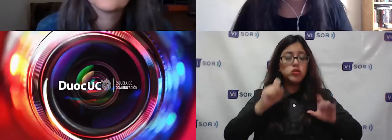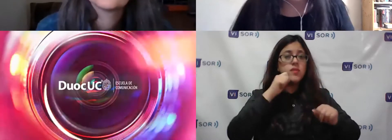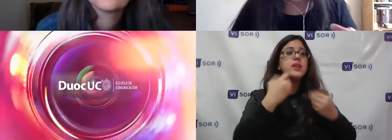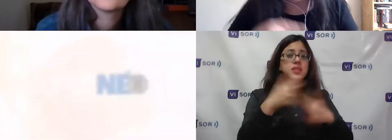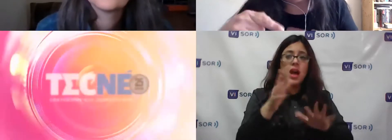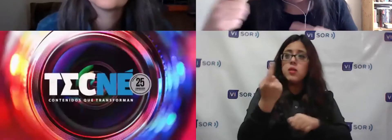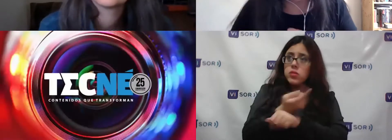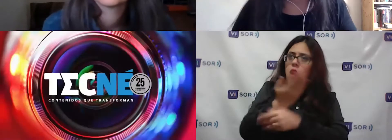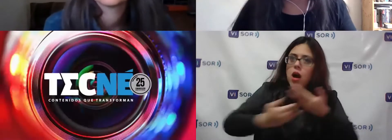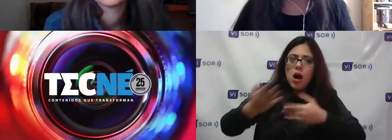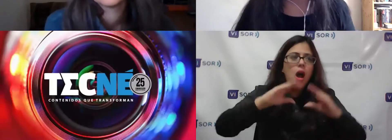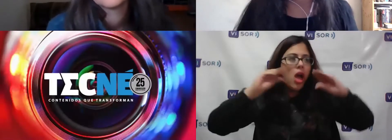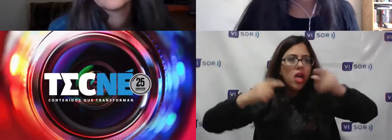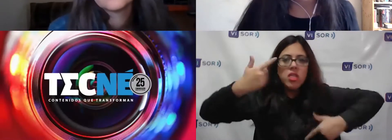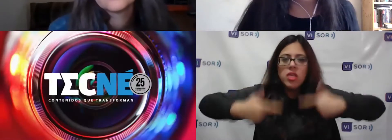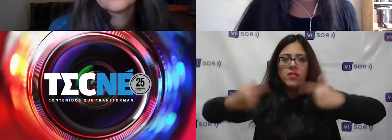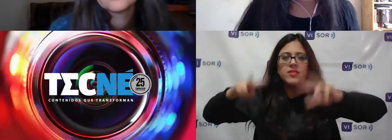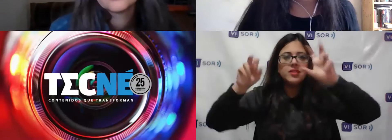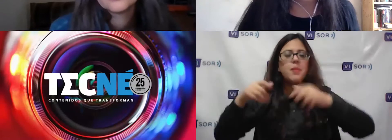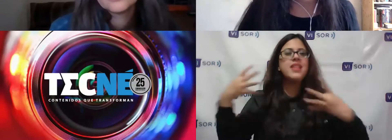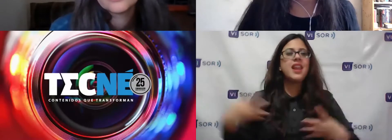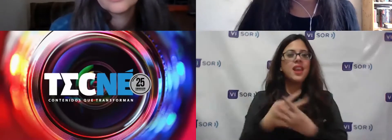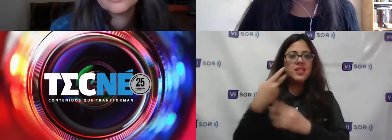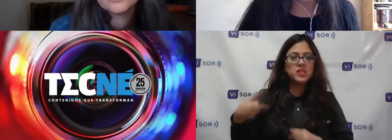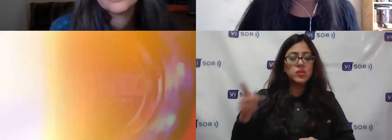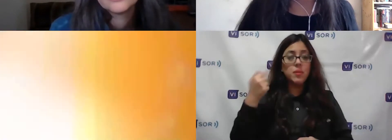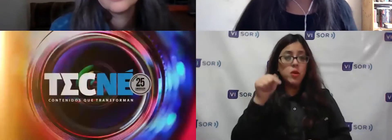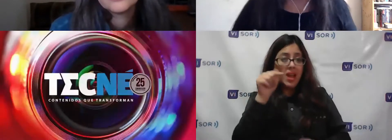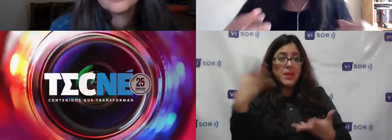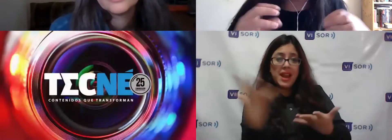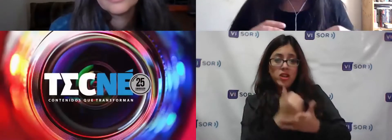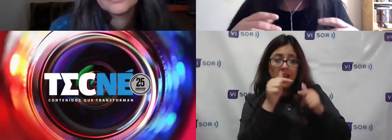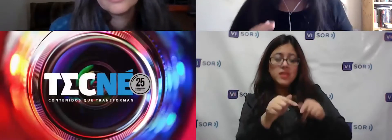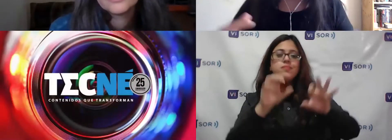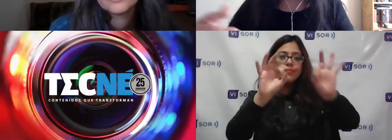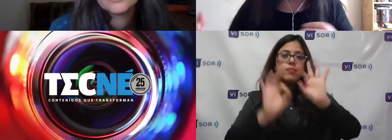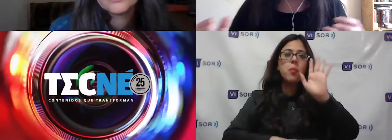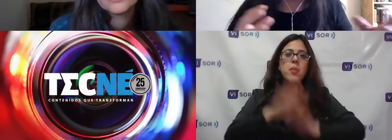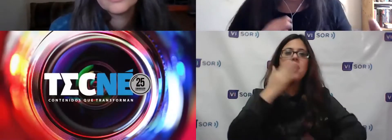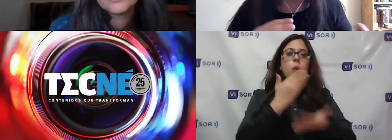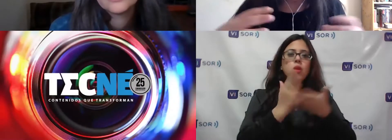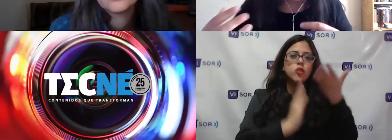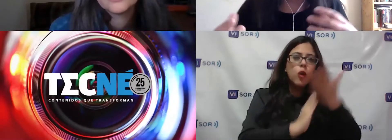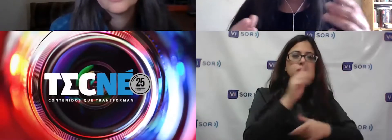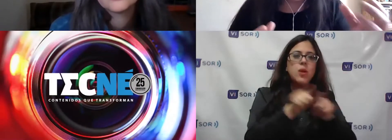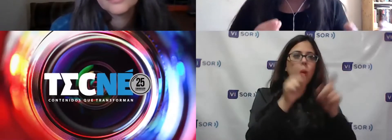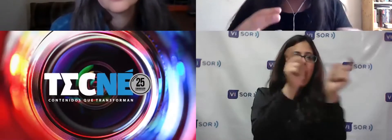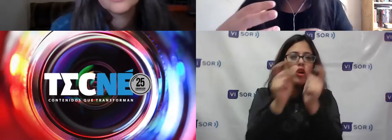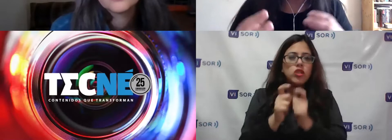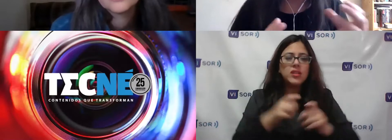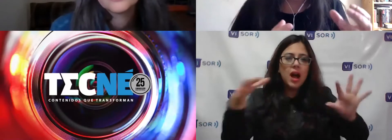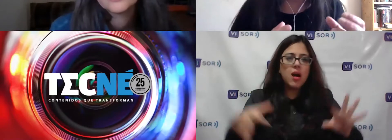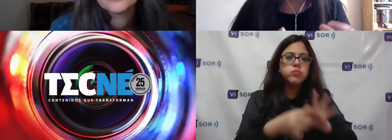quiere pero para llegar a esa red en general es mucho más efectivo cuando esté del inicio no empieza como a contactar las de alguna manera a